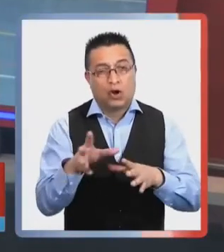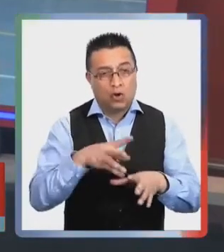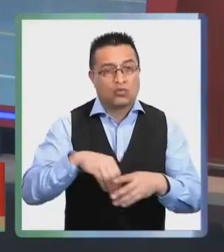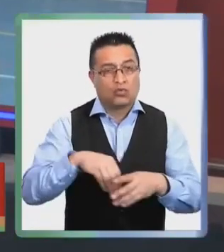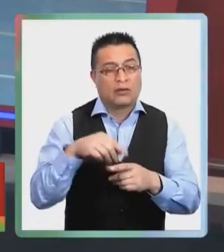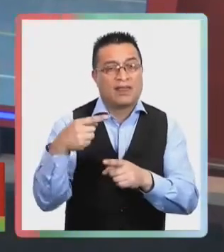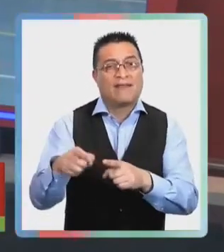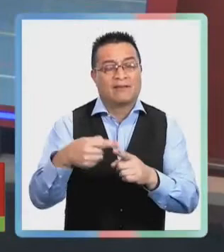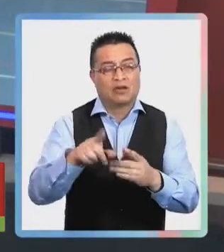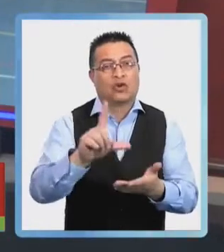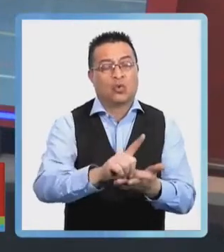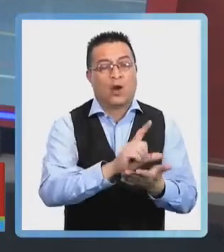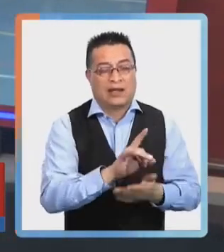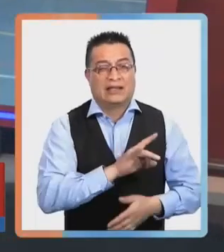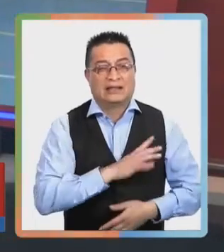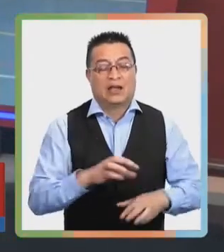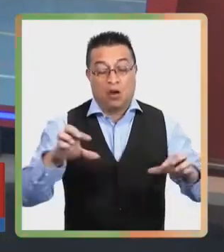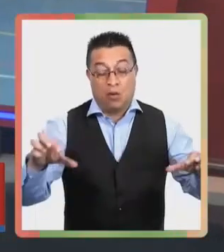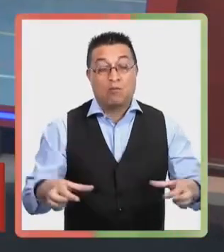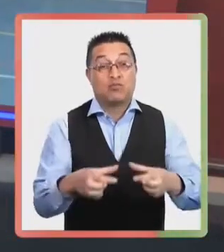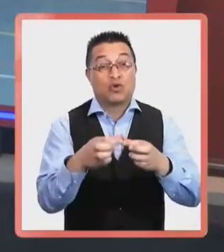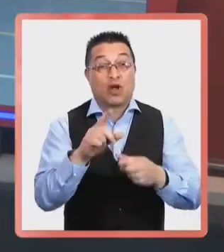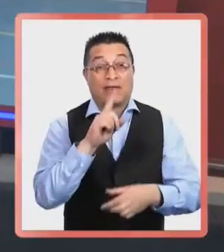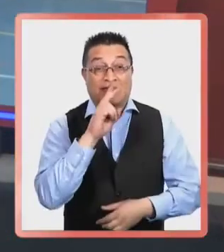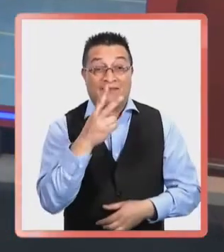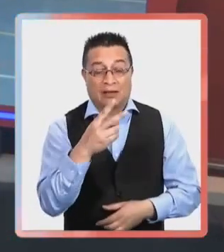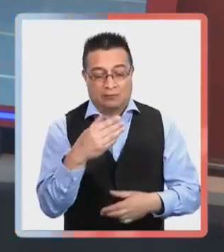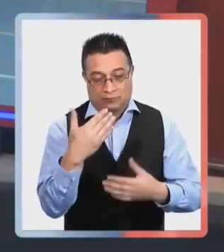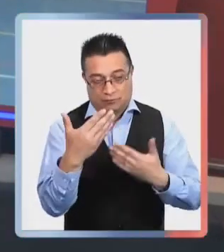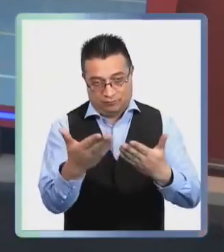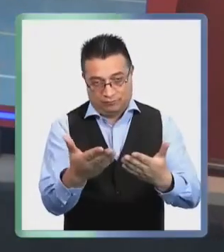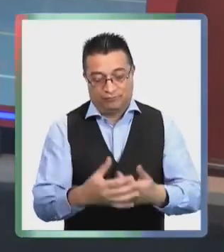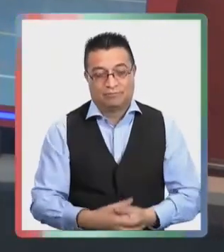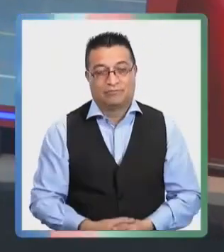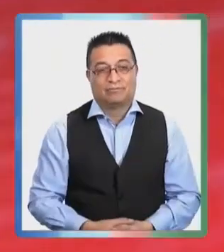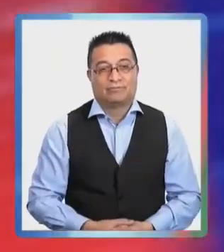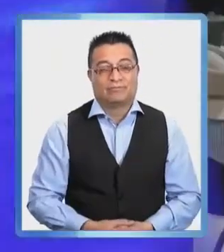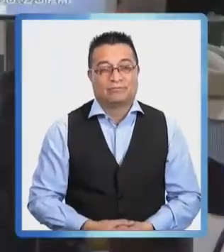promueve la inclusión en diferentes lugares del país. Pucón TV con esta nota.